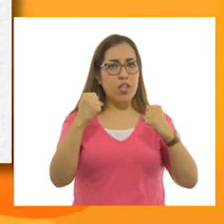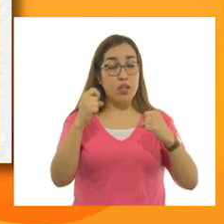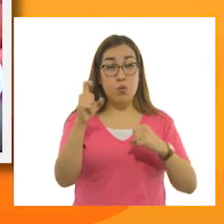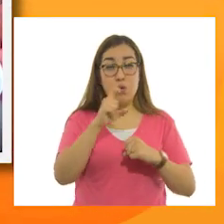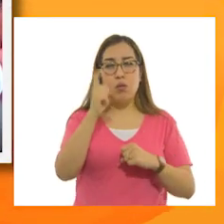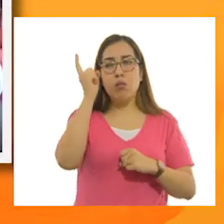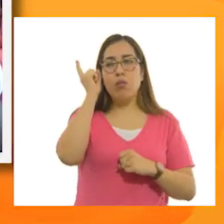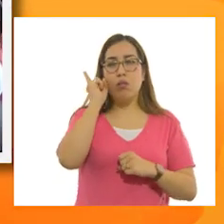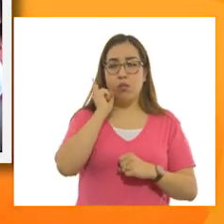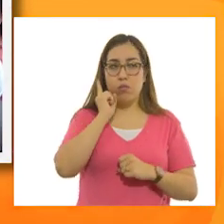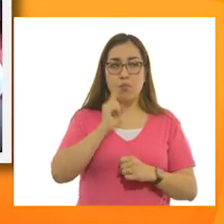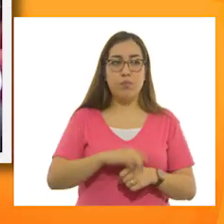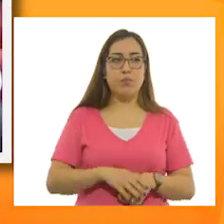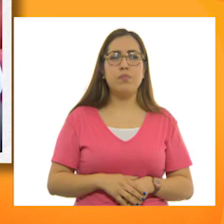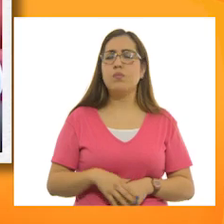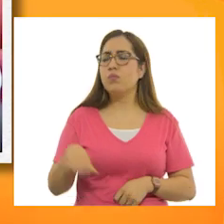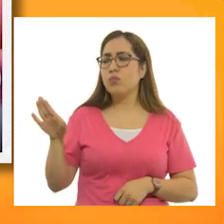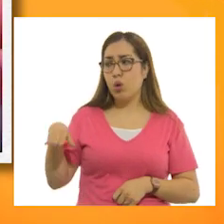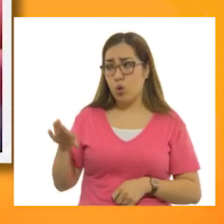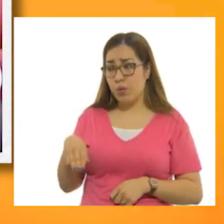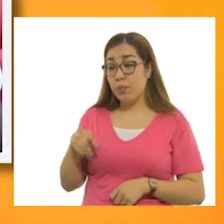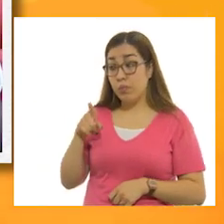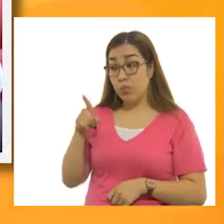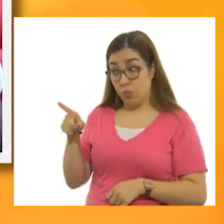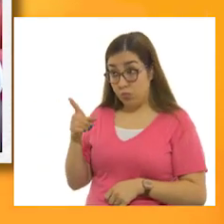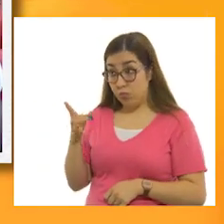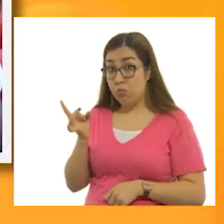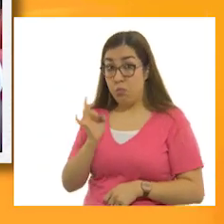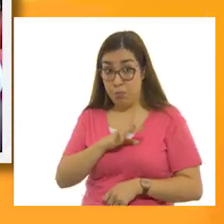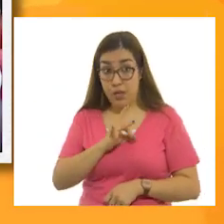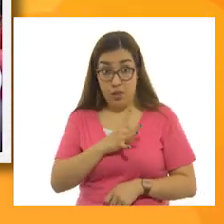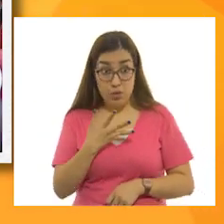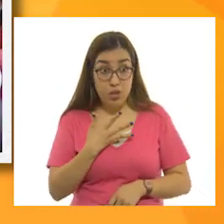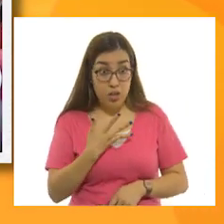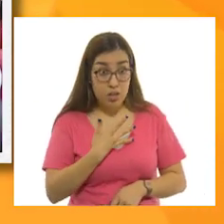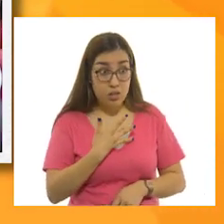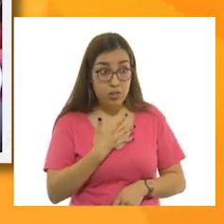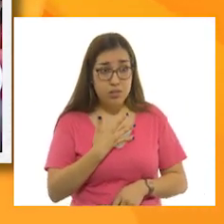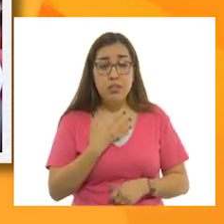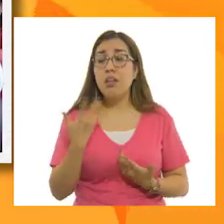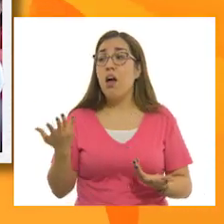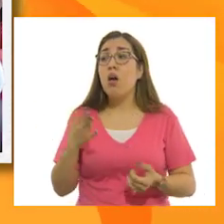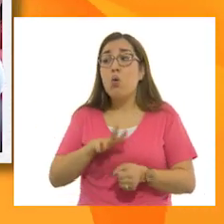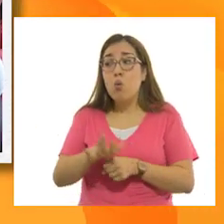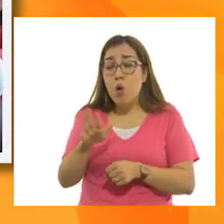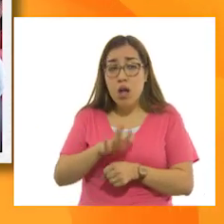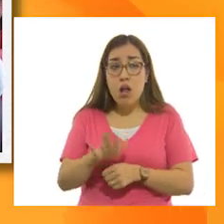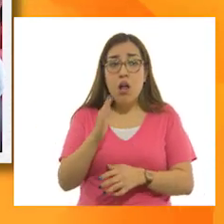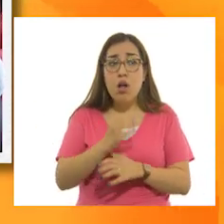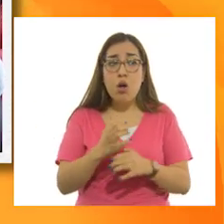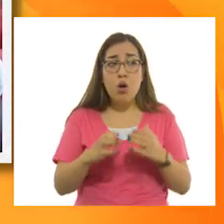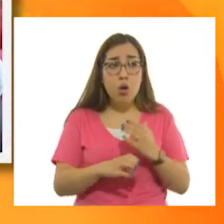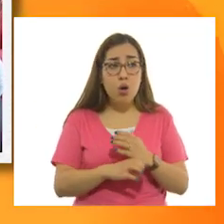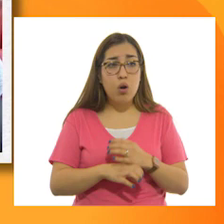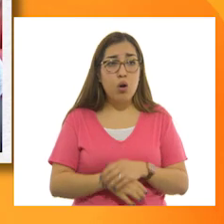hoy en parís tú le tienes miedo a algo mi amor a qué le tienes miedo